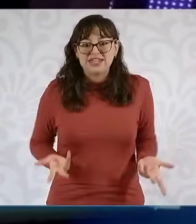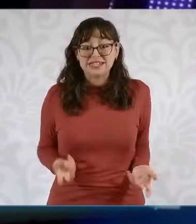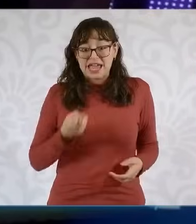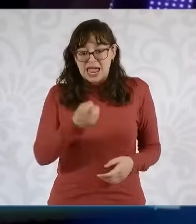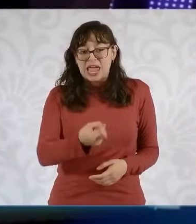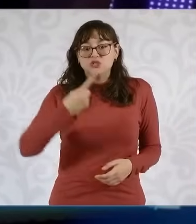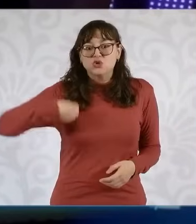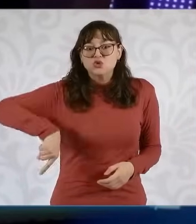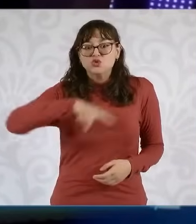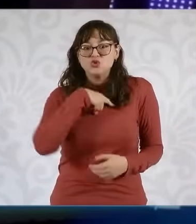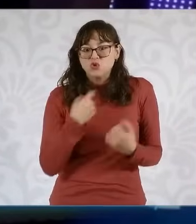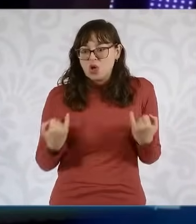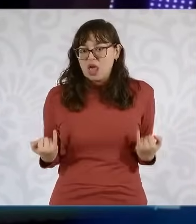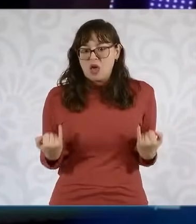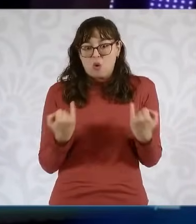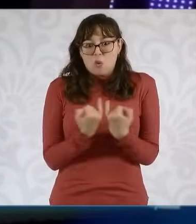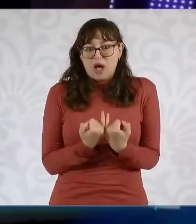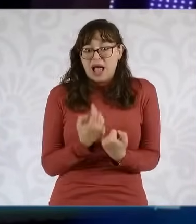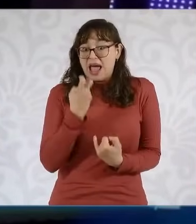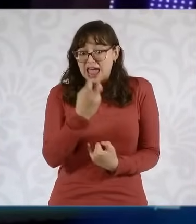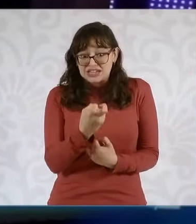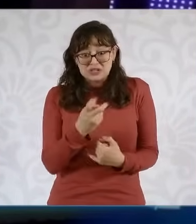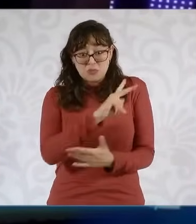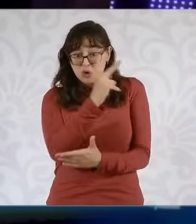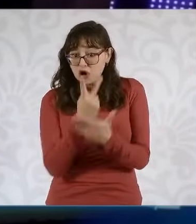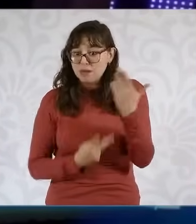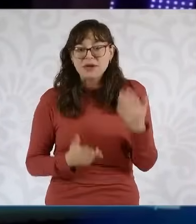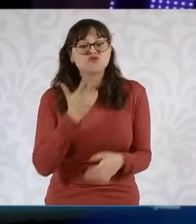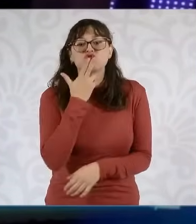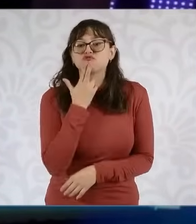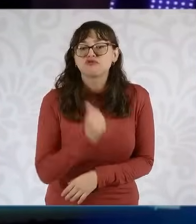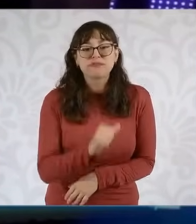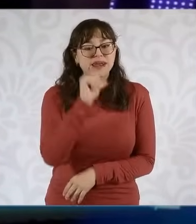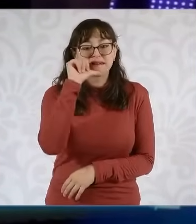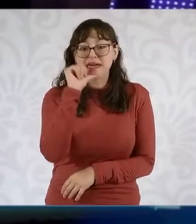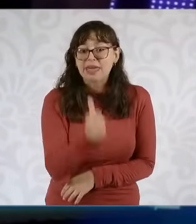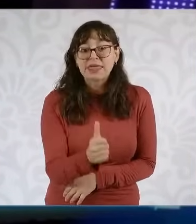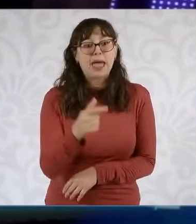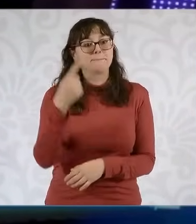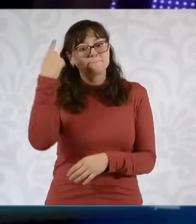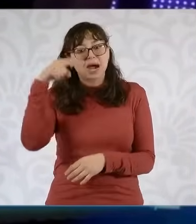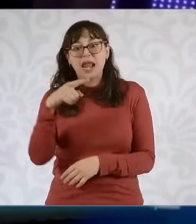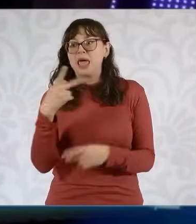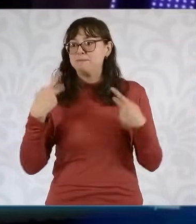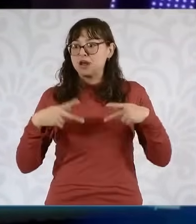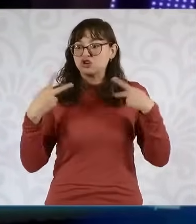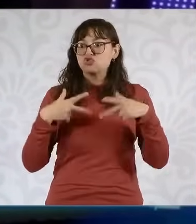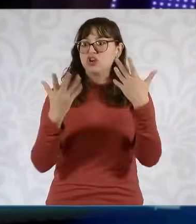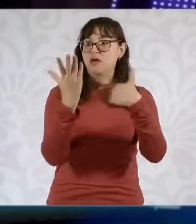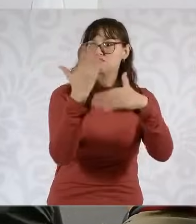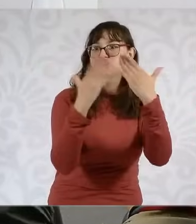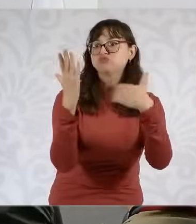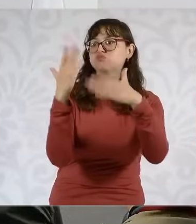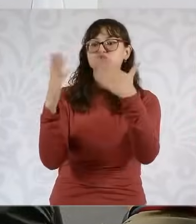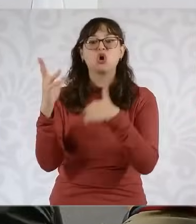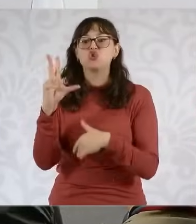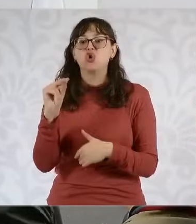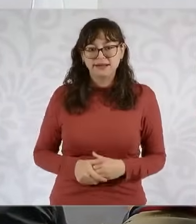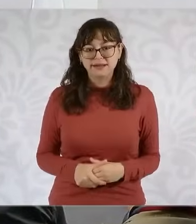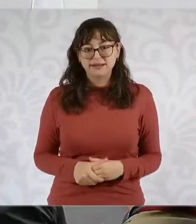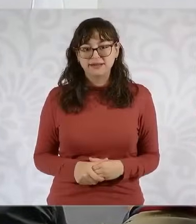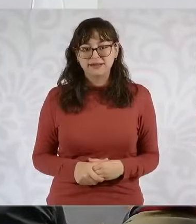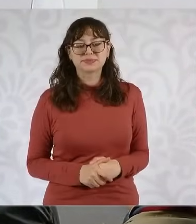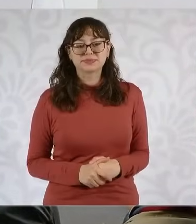adormecedora, que no impulsa el crecimiento, que no impulsa que la gente salga adelante, sino que la mantiene en su estatus